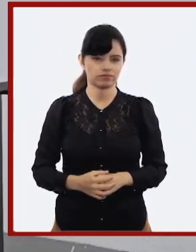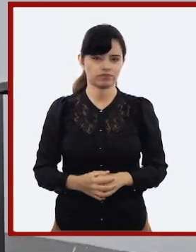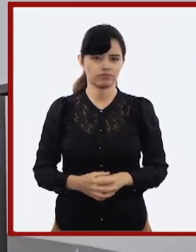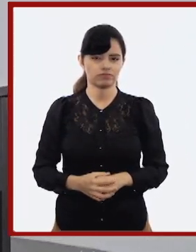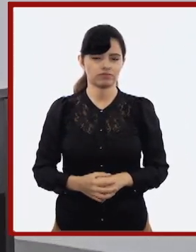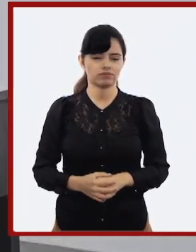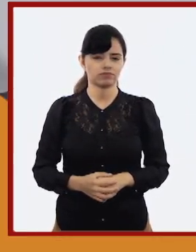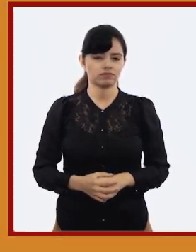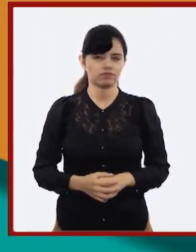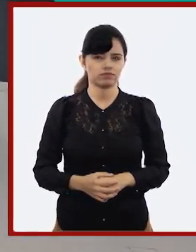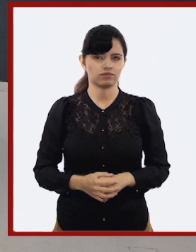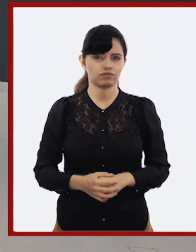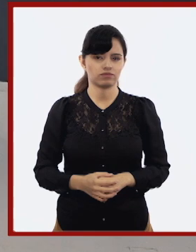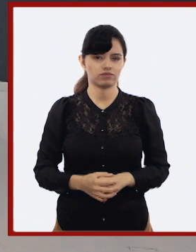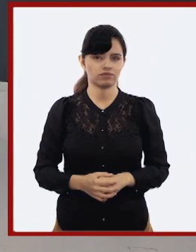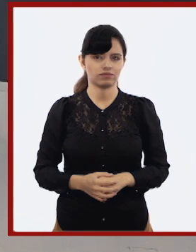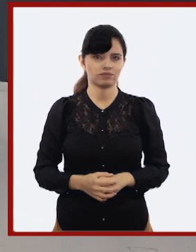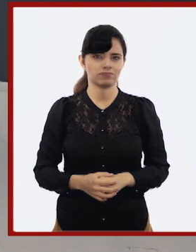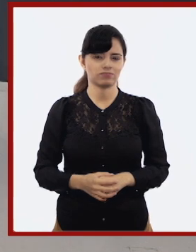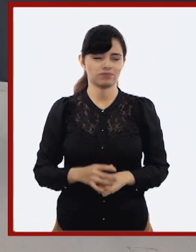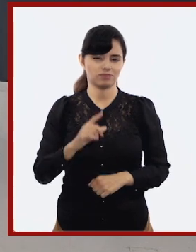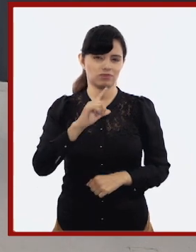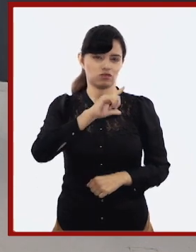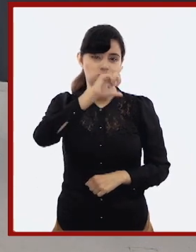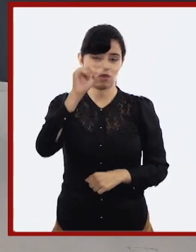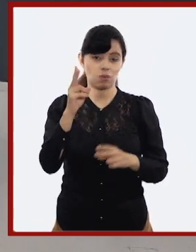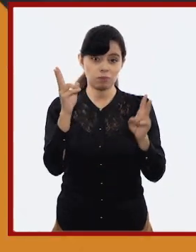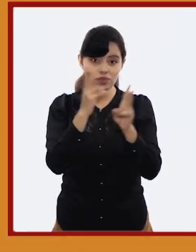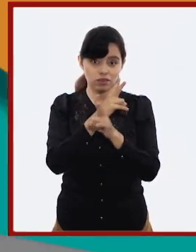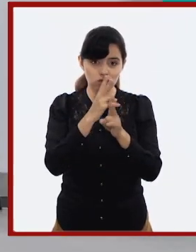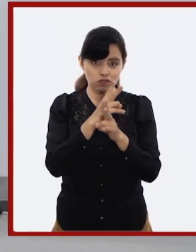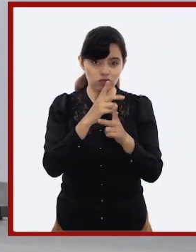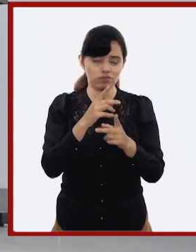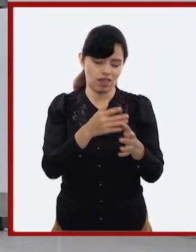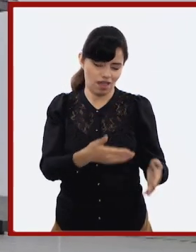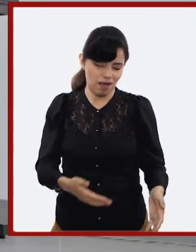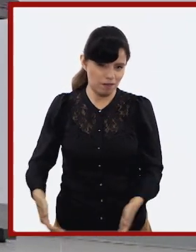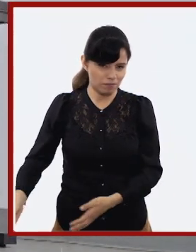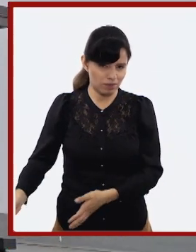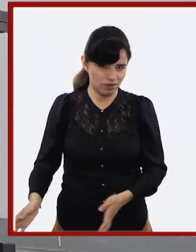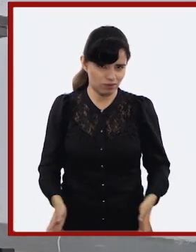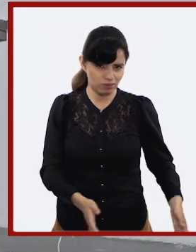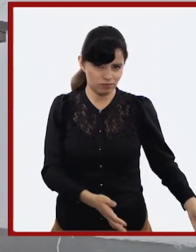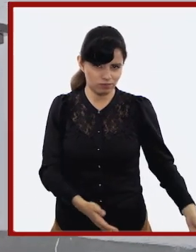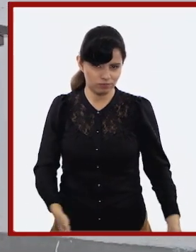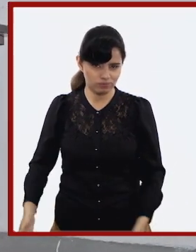Y luego les vamos a pedir que el viento sea abajo.